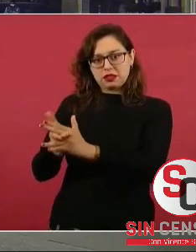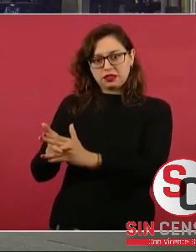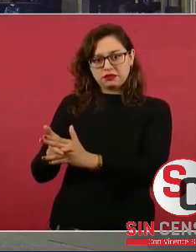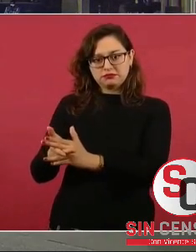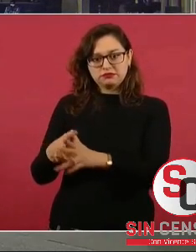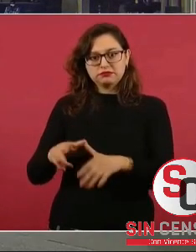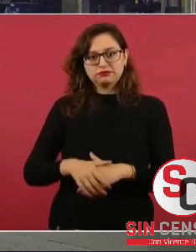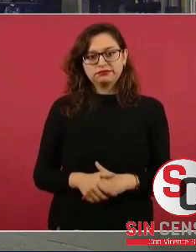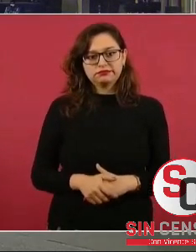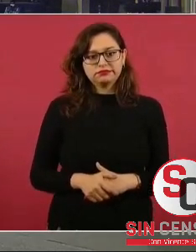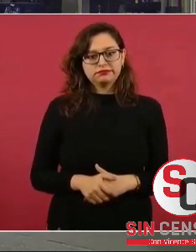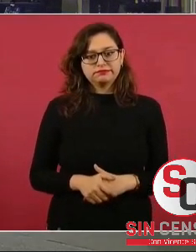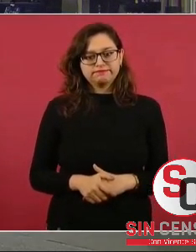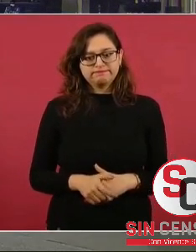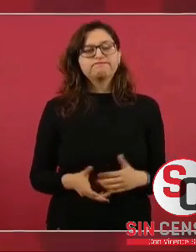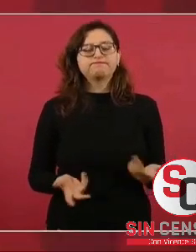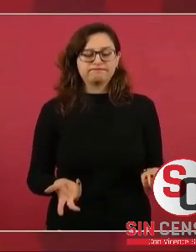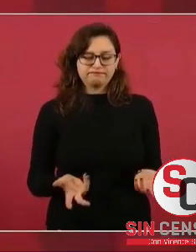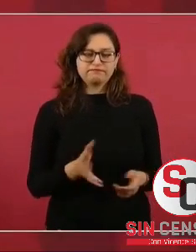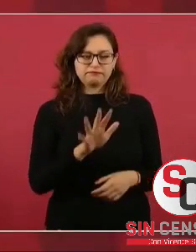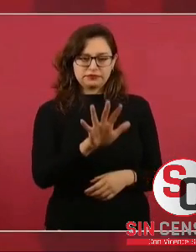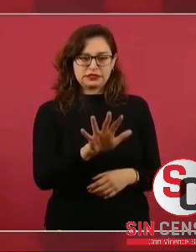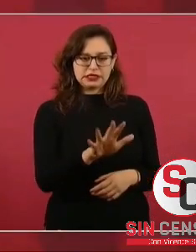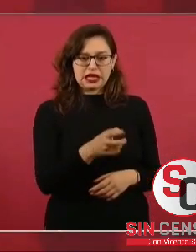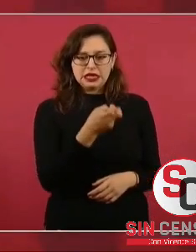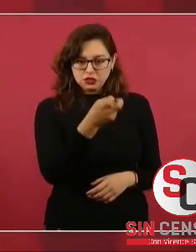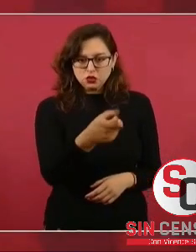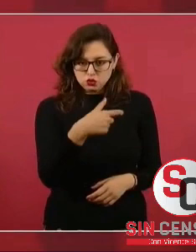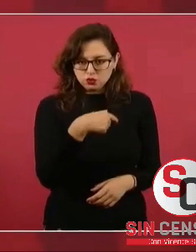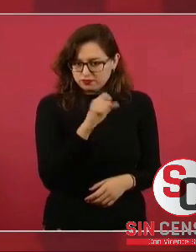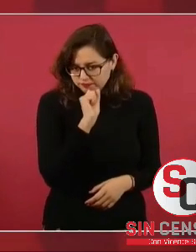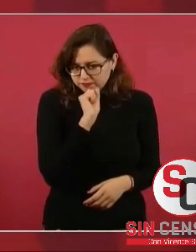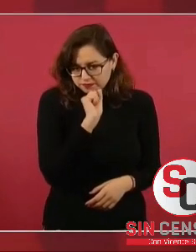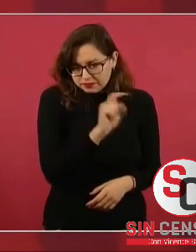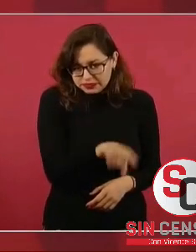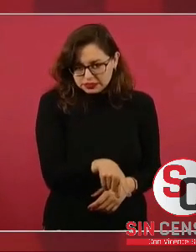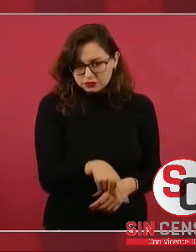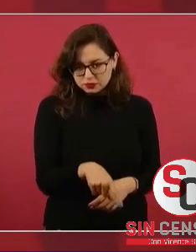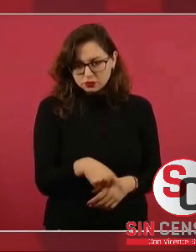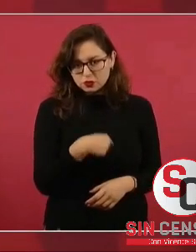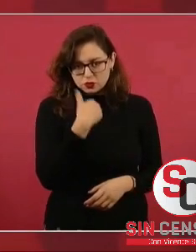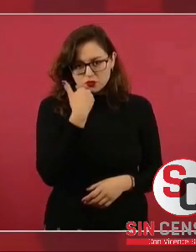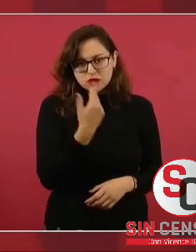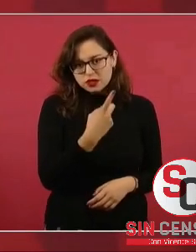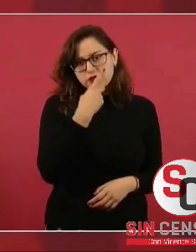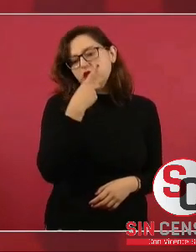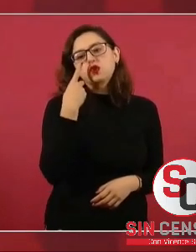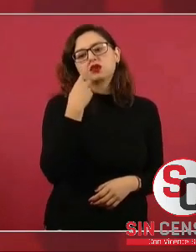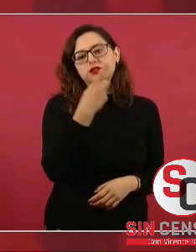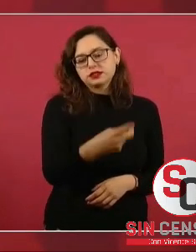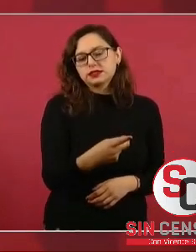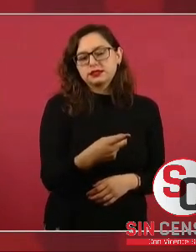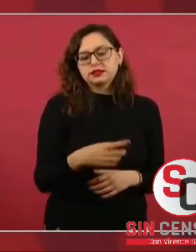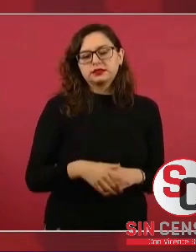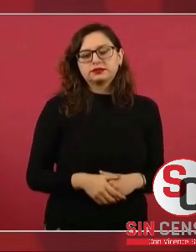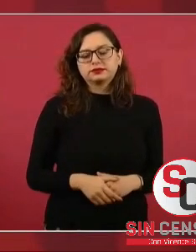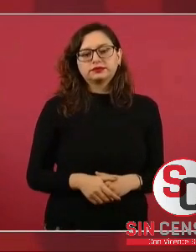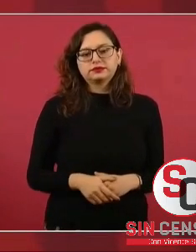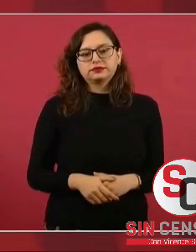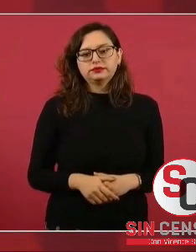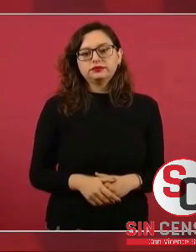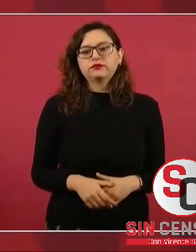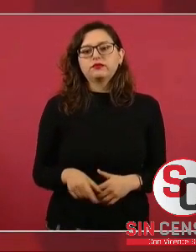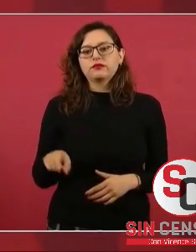Sí, pero no, es eso que te quería decir. O sea, que no solo es el que